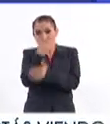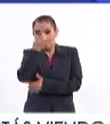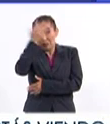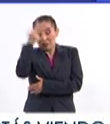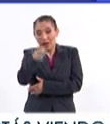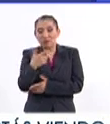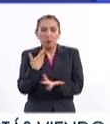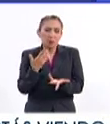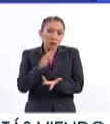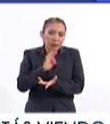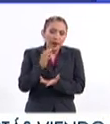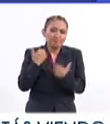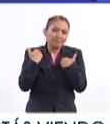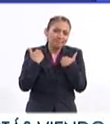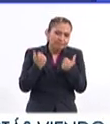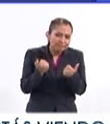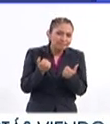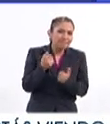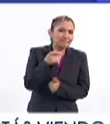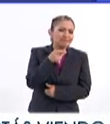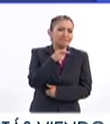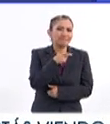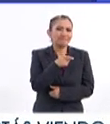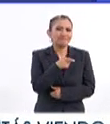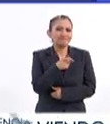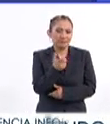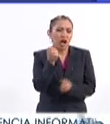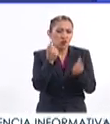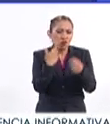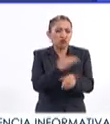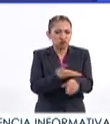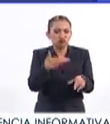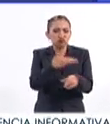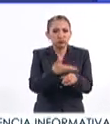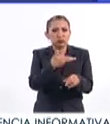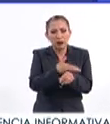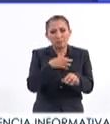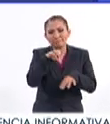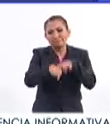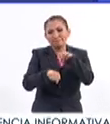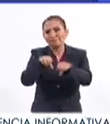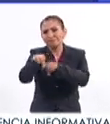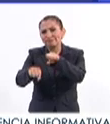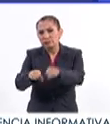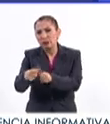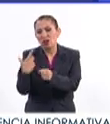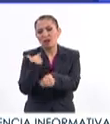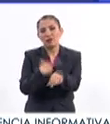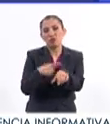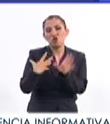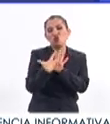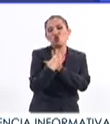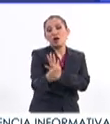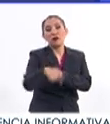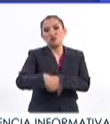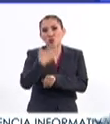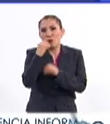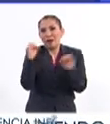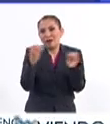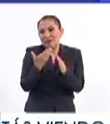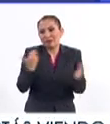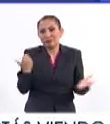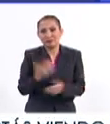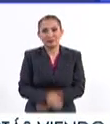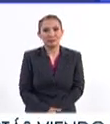conocían. Bueno, uno puede entender, ¿no?, parte del proceso de la conquista, con enfermedades que aquí no había,